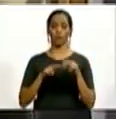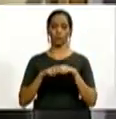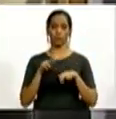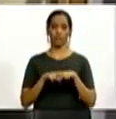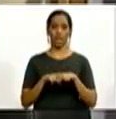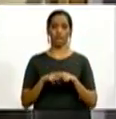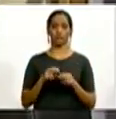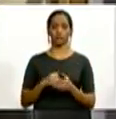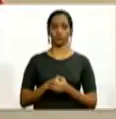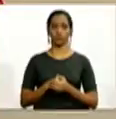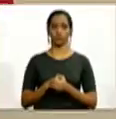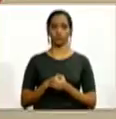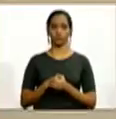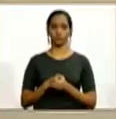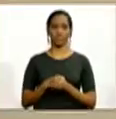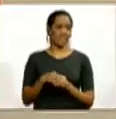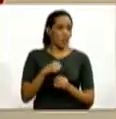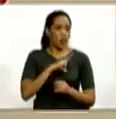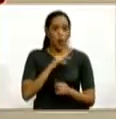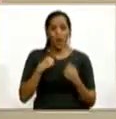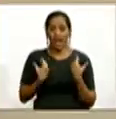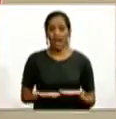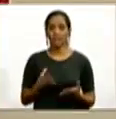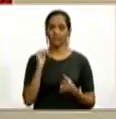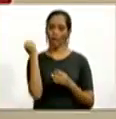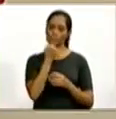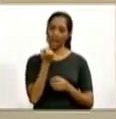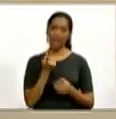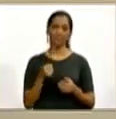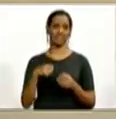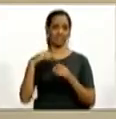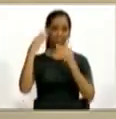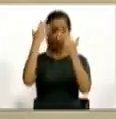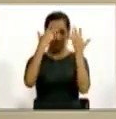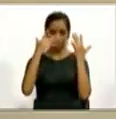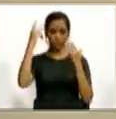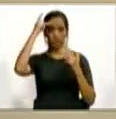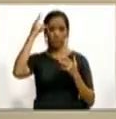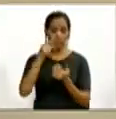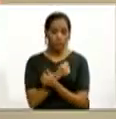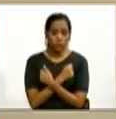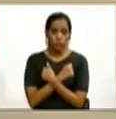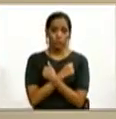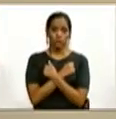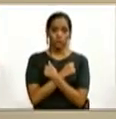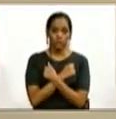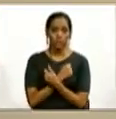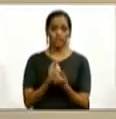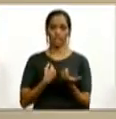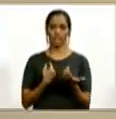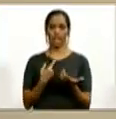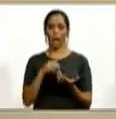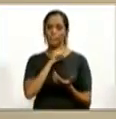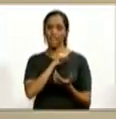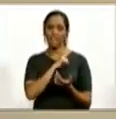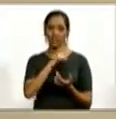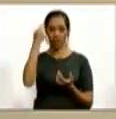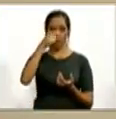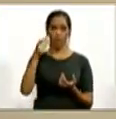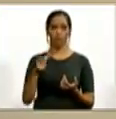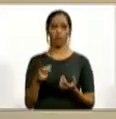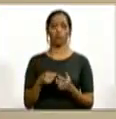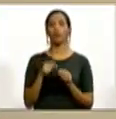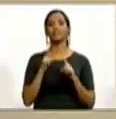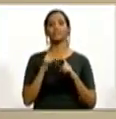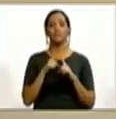sobre realidades. Claro. Y no cansan de la bladera de paja y el psicoterror y llevarle tratar de llevarle miedo al pueblo con